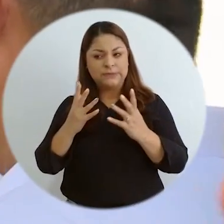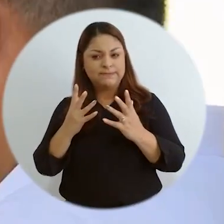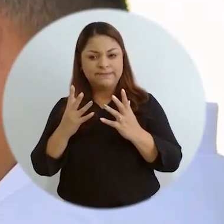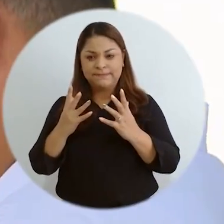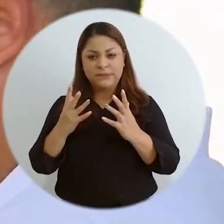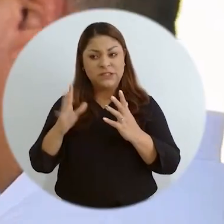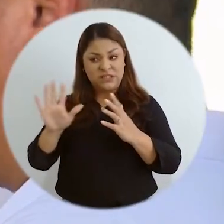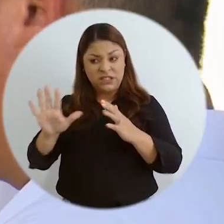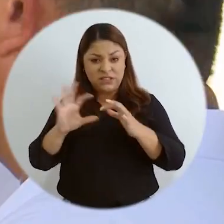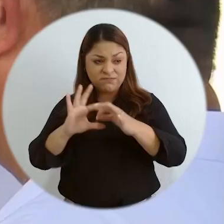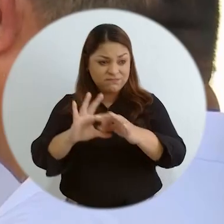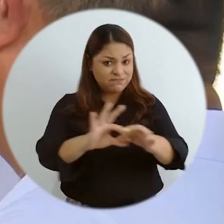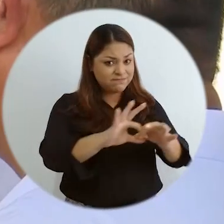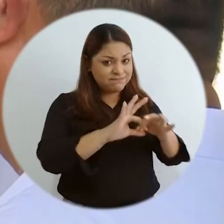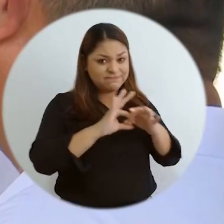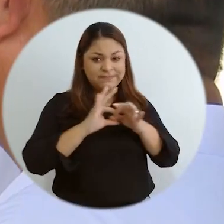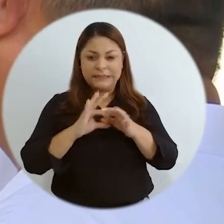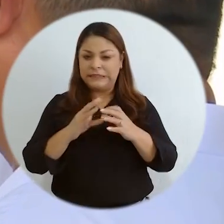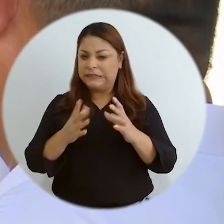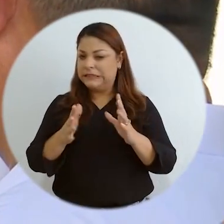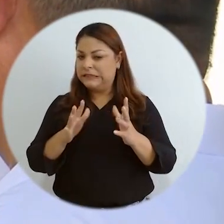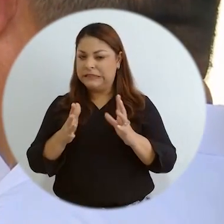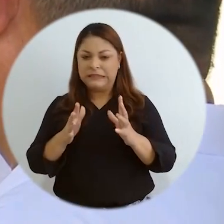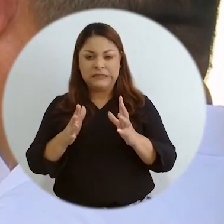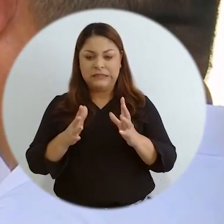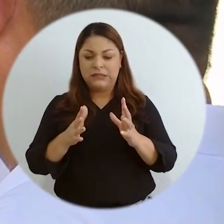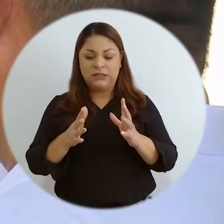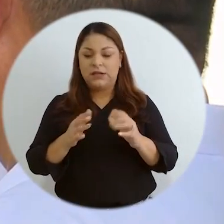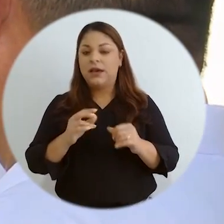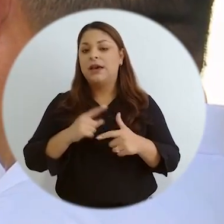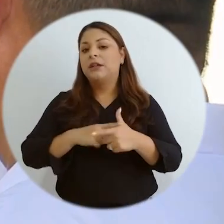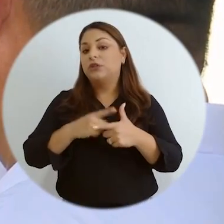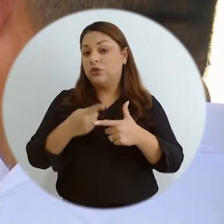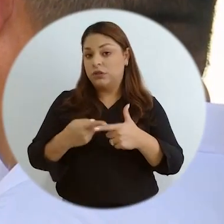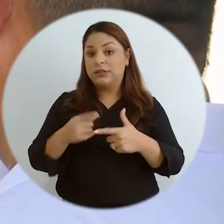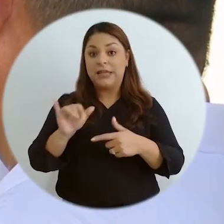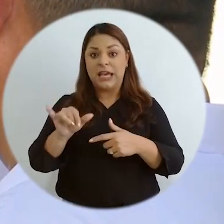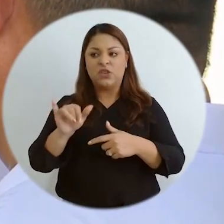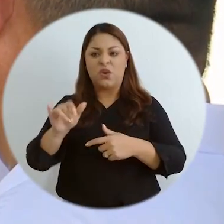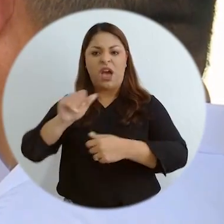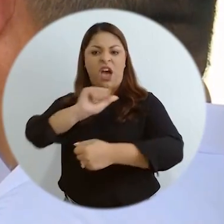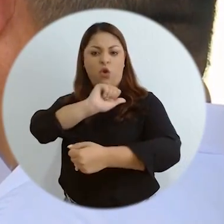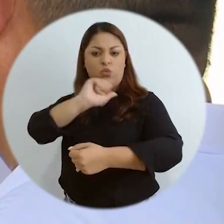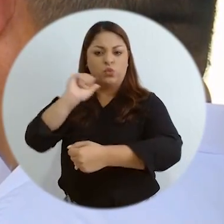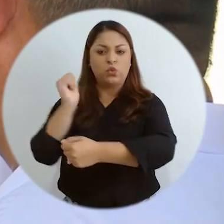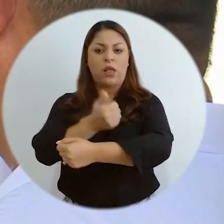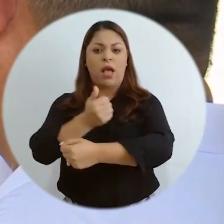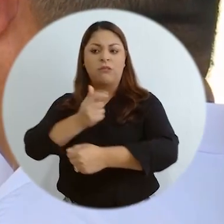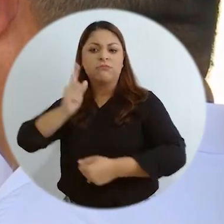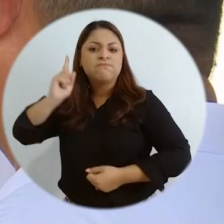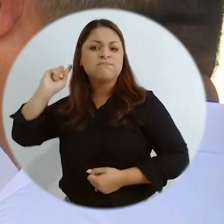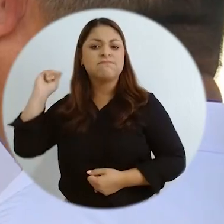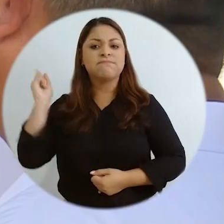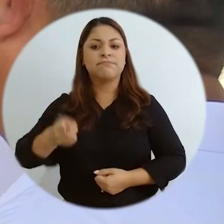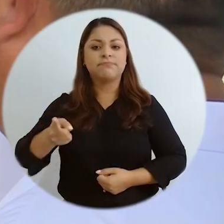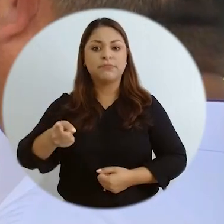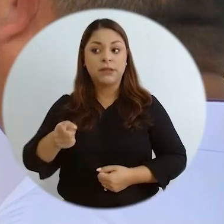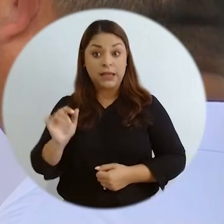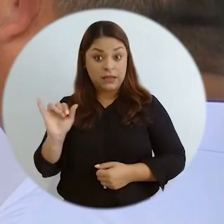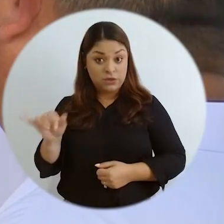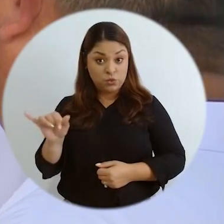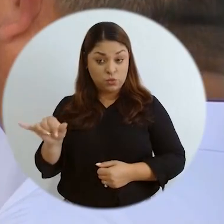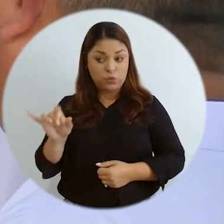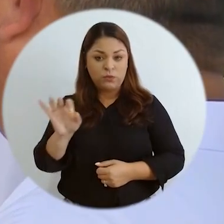este autoritarismo, esa forma de gobernanza autoritaria, responde, en mi criterio, a un estilo de su